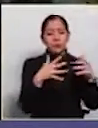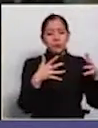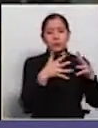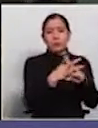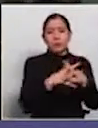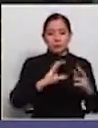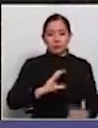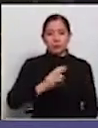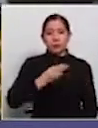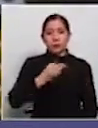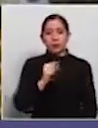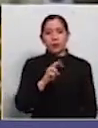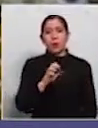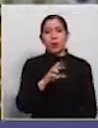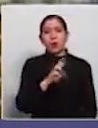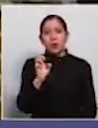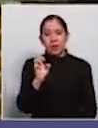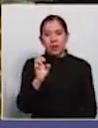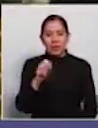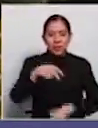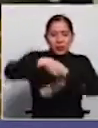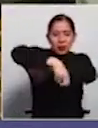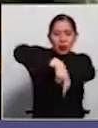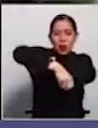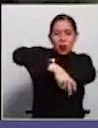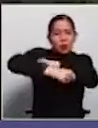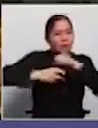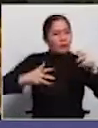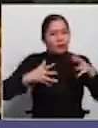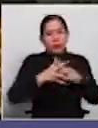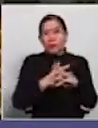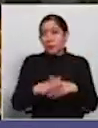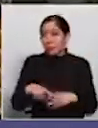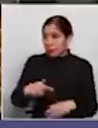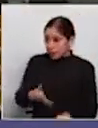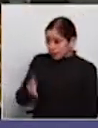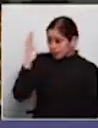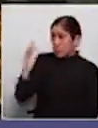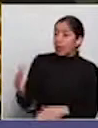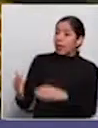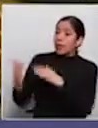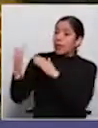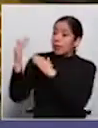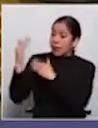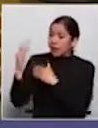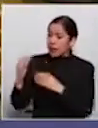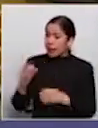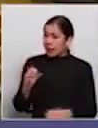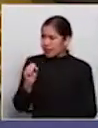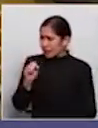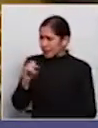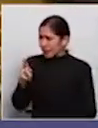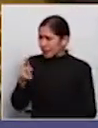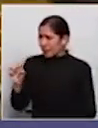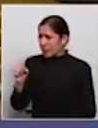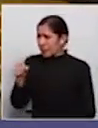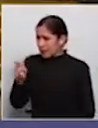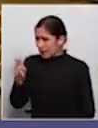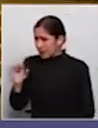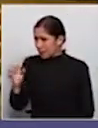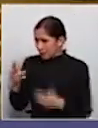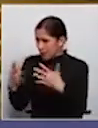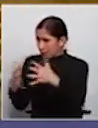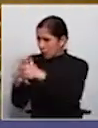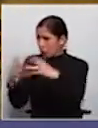a partir de las 12 de la medianoche del día de hoy. Al occidente, en Sipe-Sipe, también se había anunciado un bloqueo. ¿Ese se ha